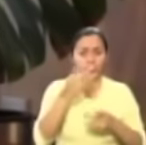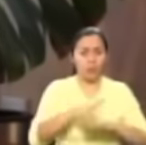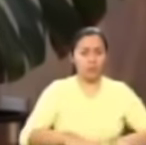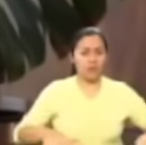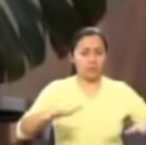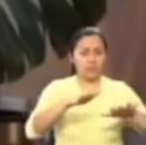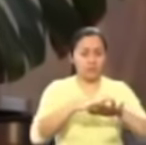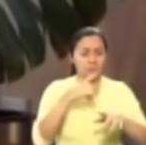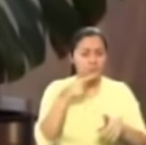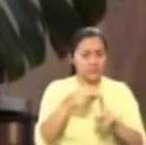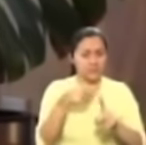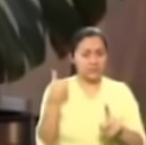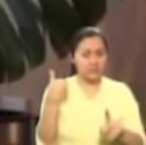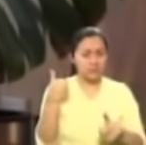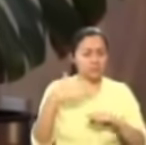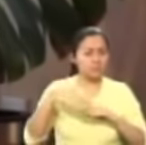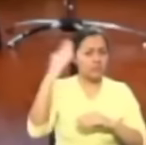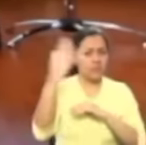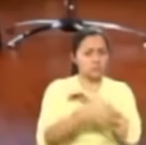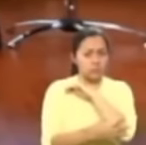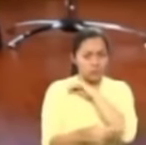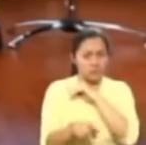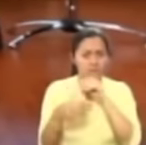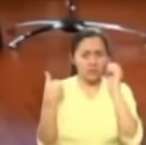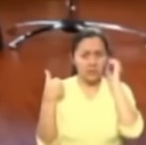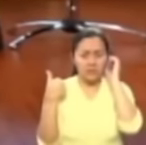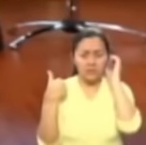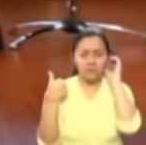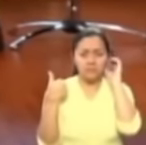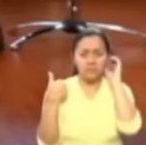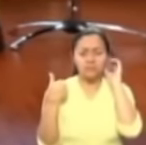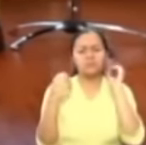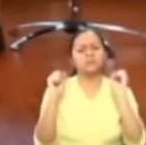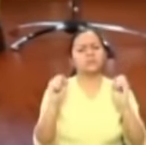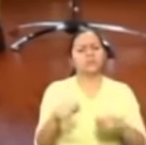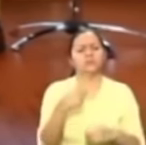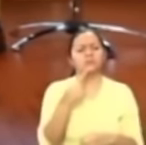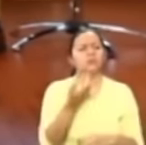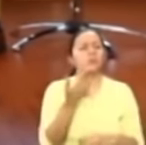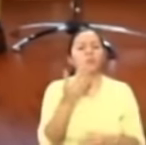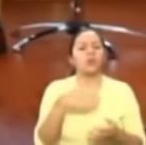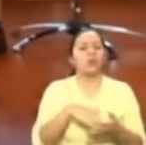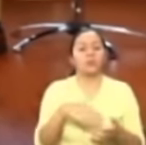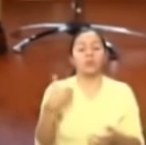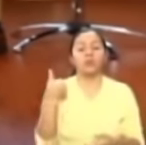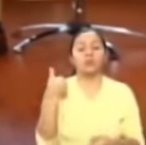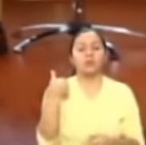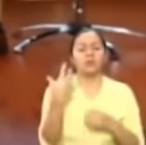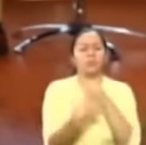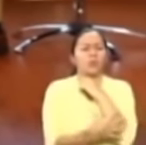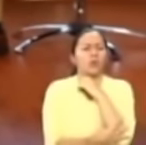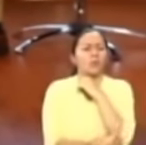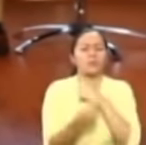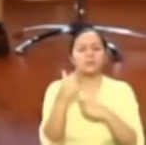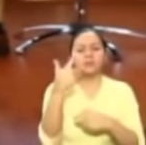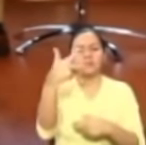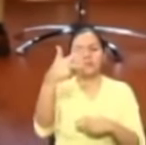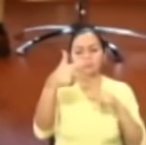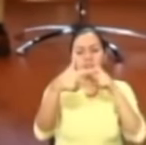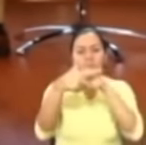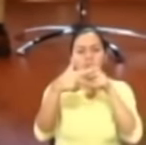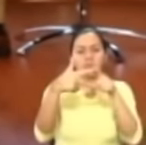están acá en la extrema pobreza, digamos? Claro, entonces tenemos, digamos, en pobreza multidimensional tenemos